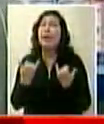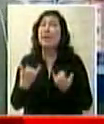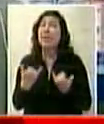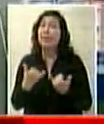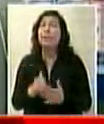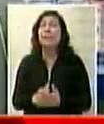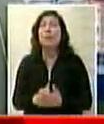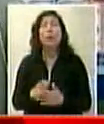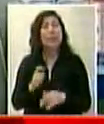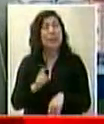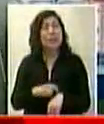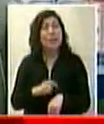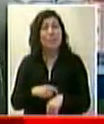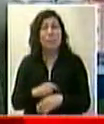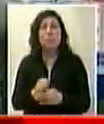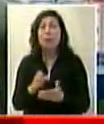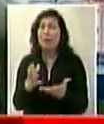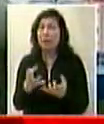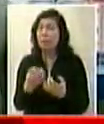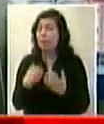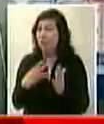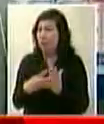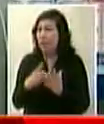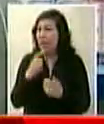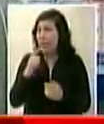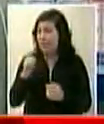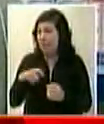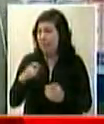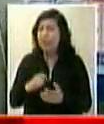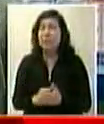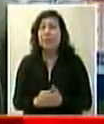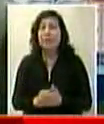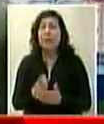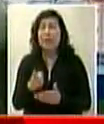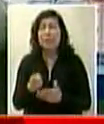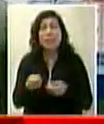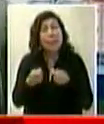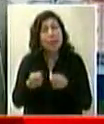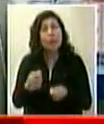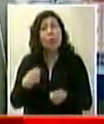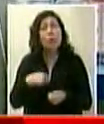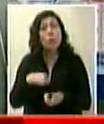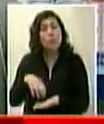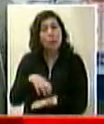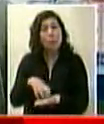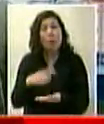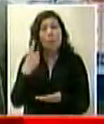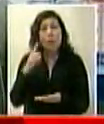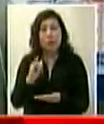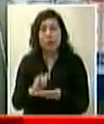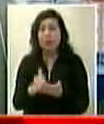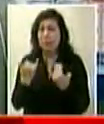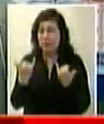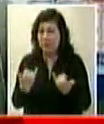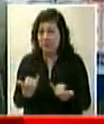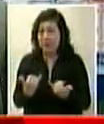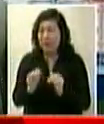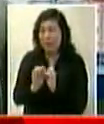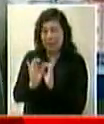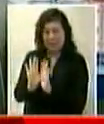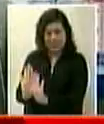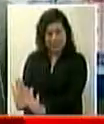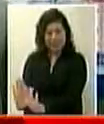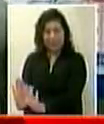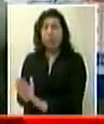estos últimos tiempos. Tenemos que atender esas necesidades. Esa es la exigencia de nuestro pueblo y por eso estamos aquí,